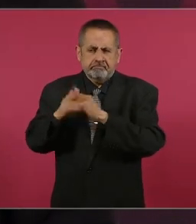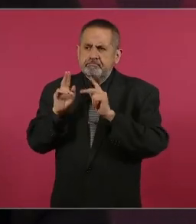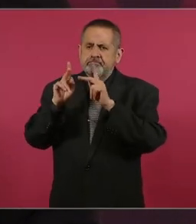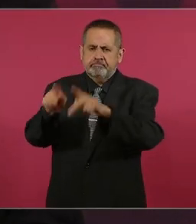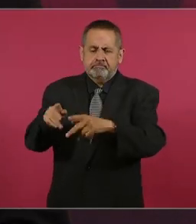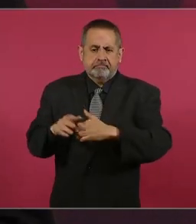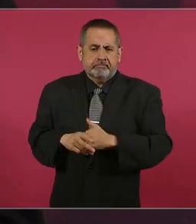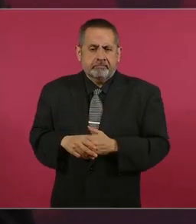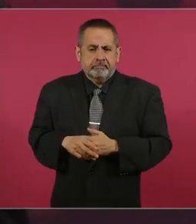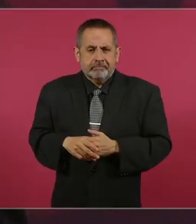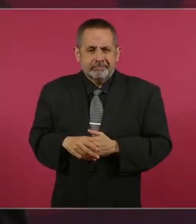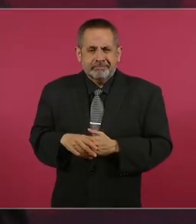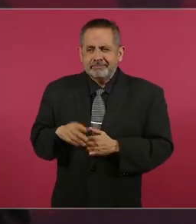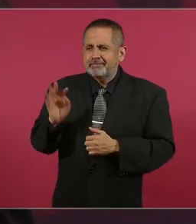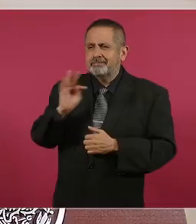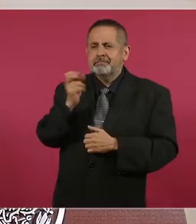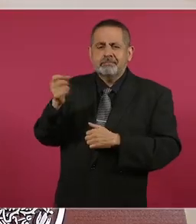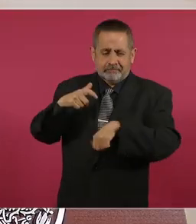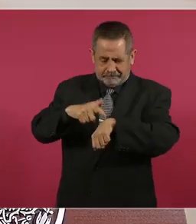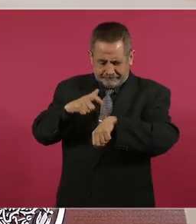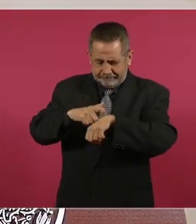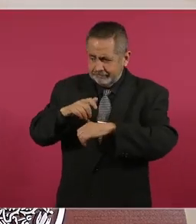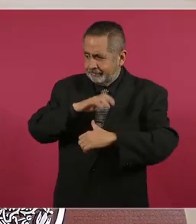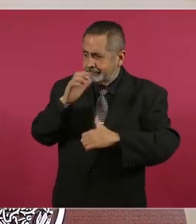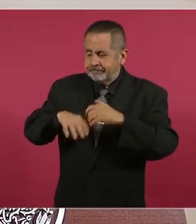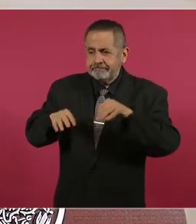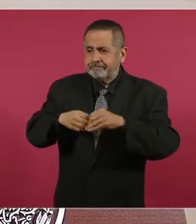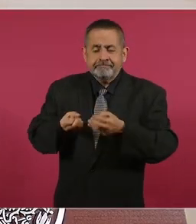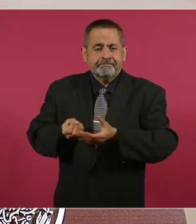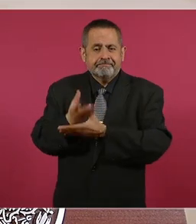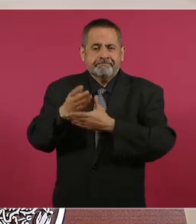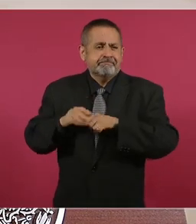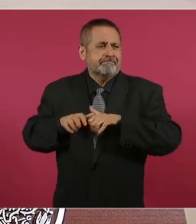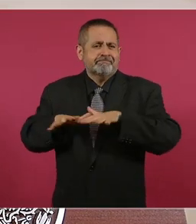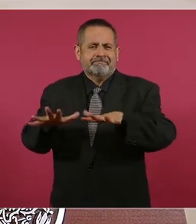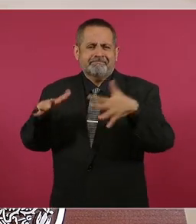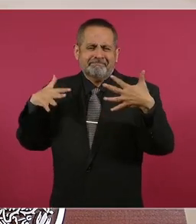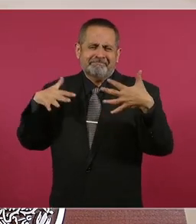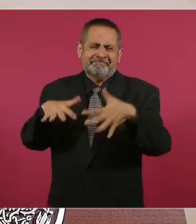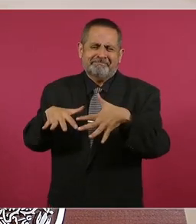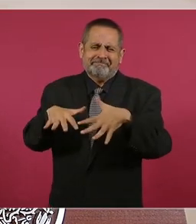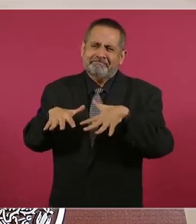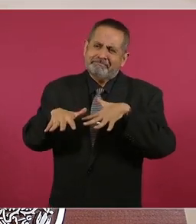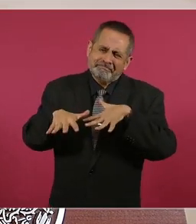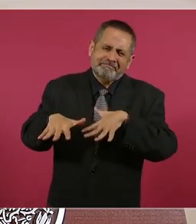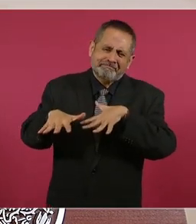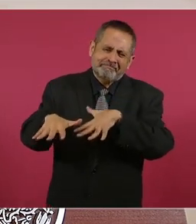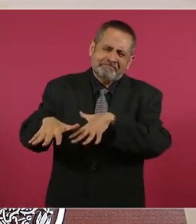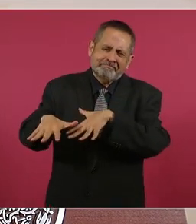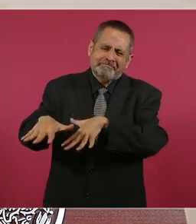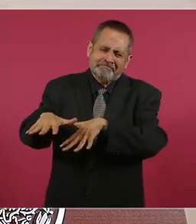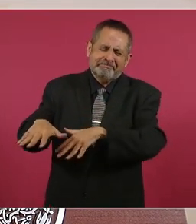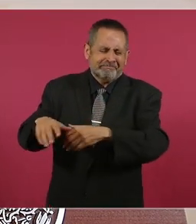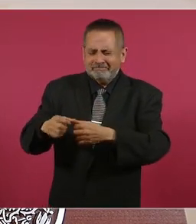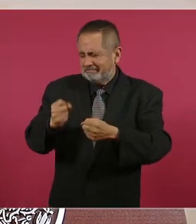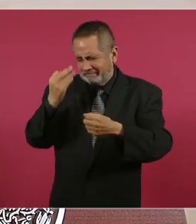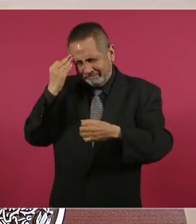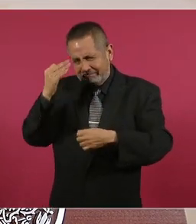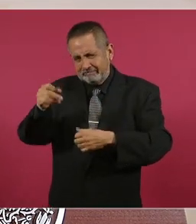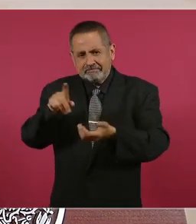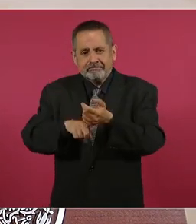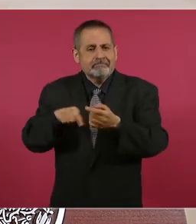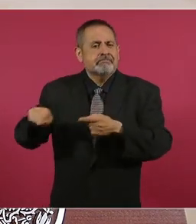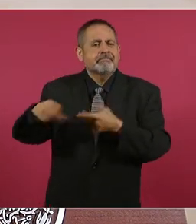momentos de salida de trabajadores, los trabajadores hacen muchísimo tiempo, los trabajadores de los